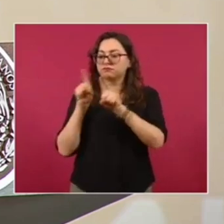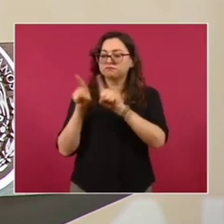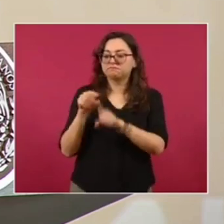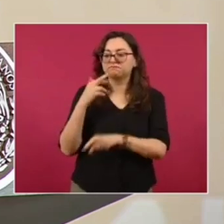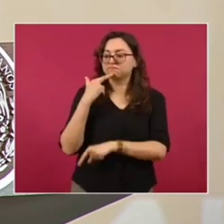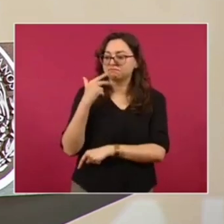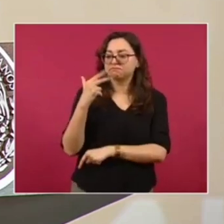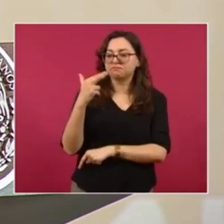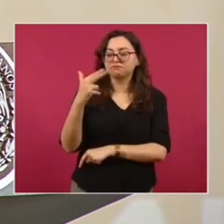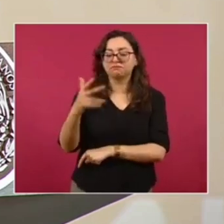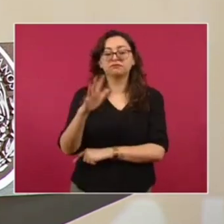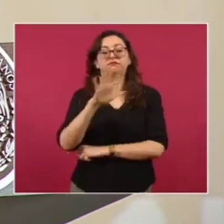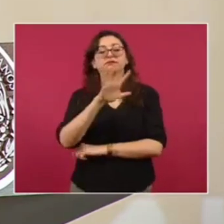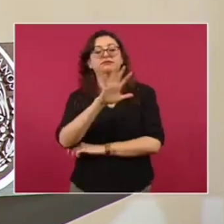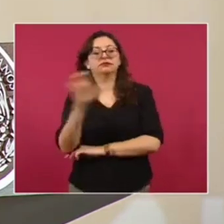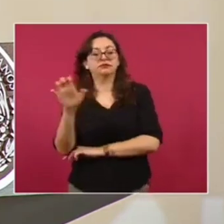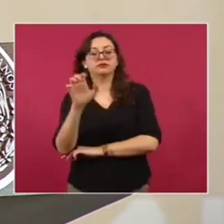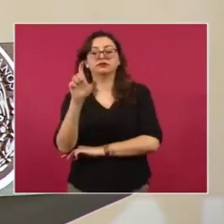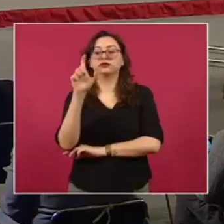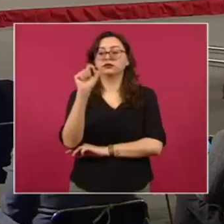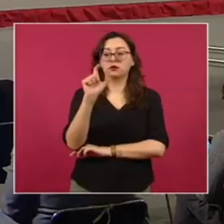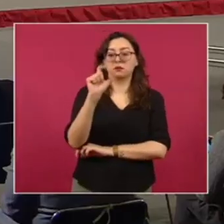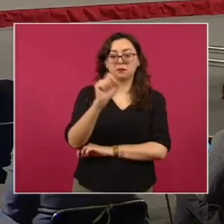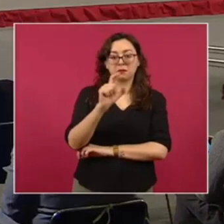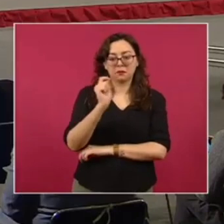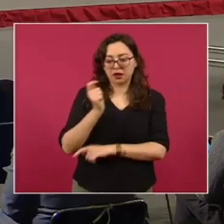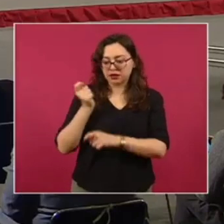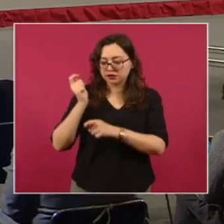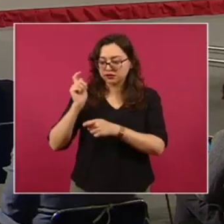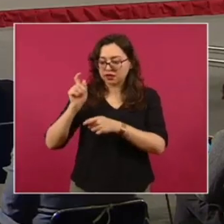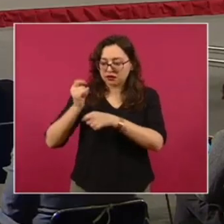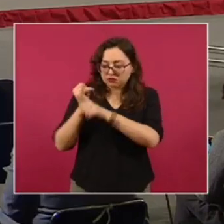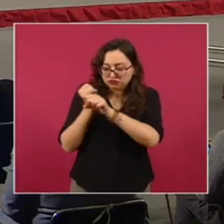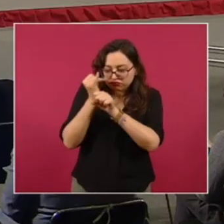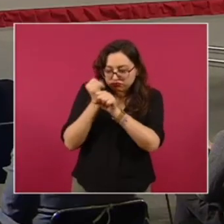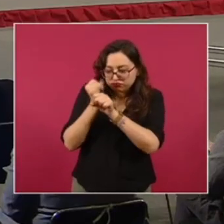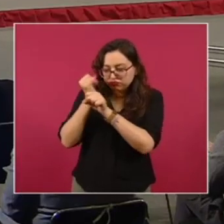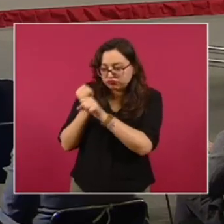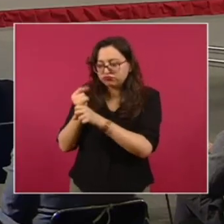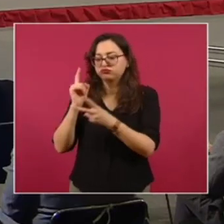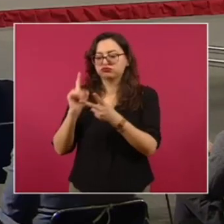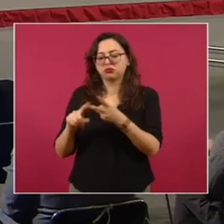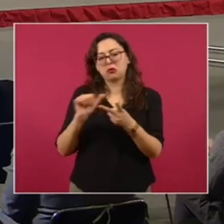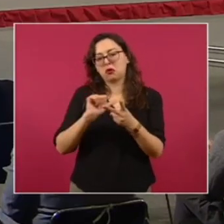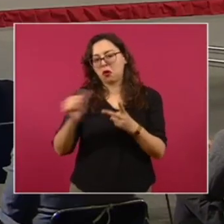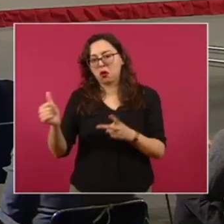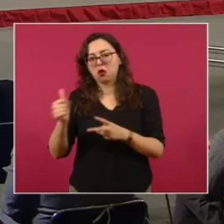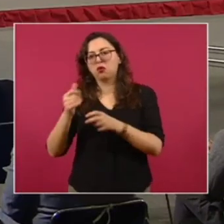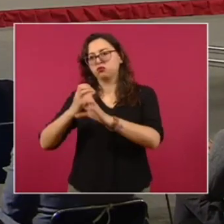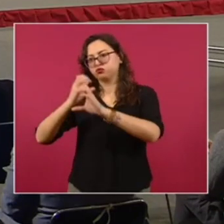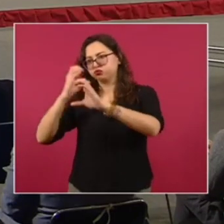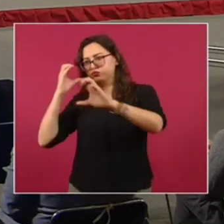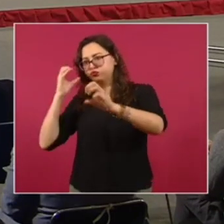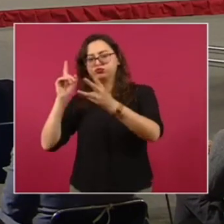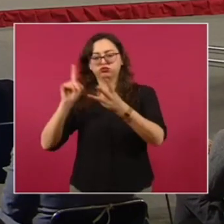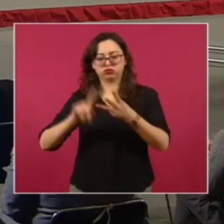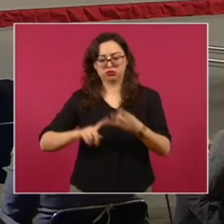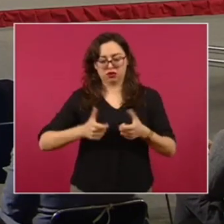a 520 arqueólogos y otros especialistas, topógrafos, droneros,